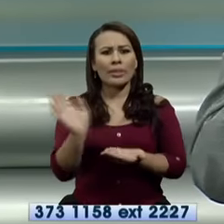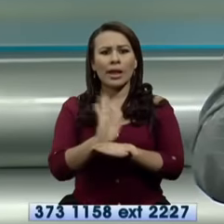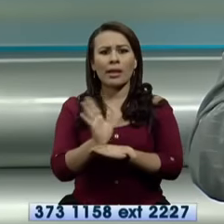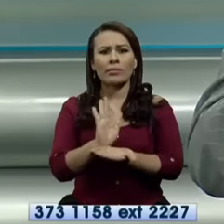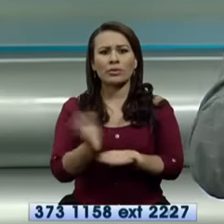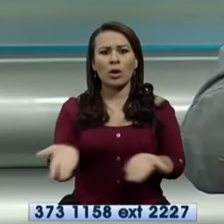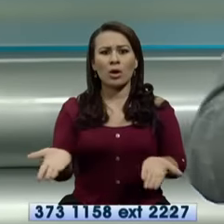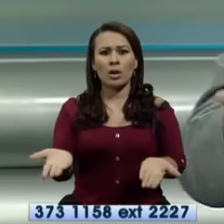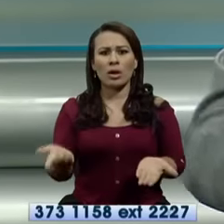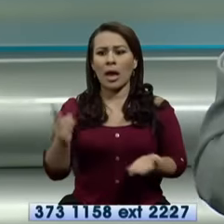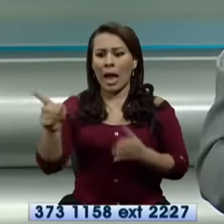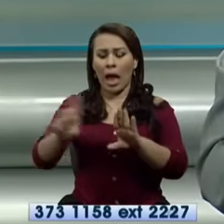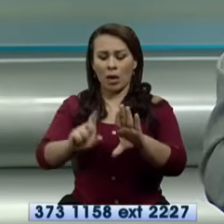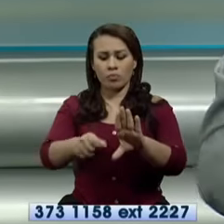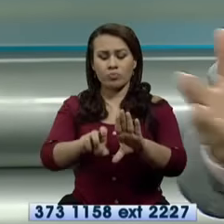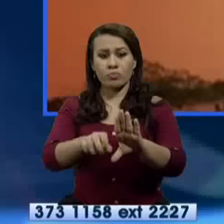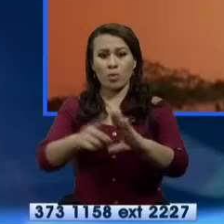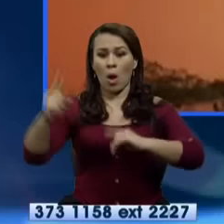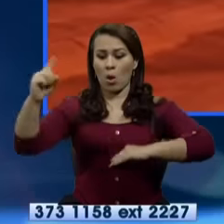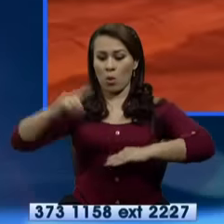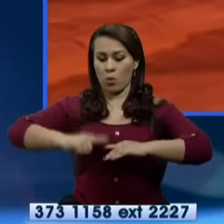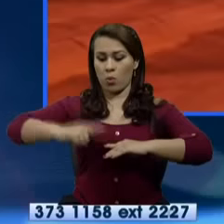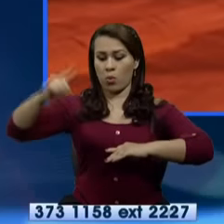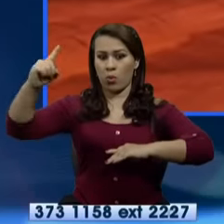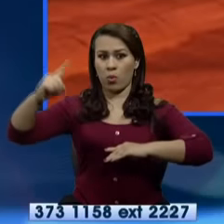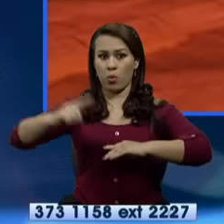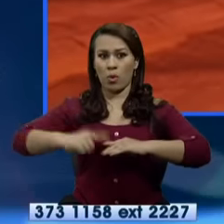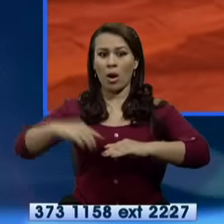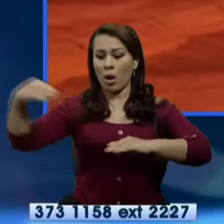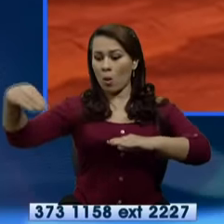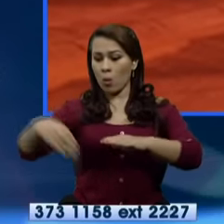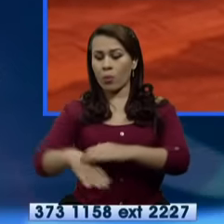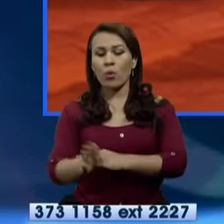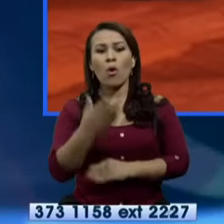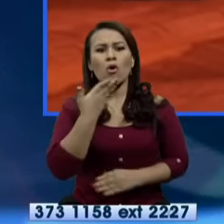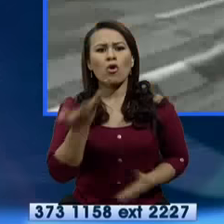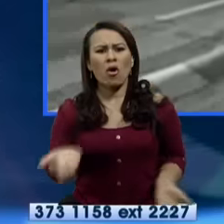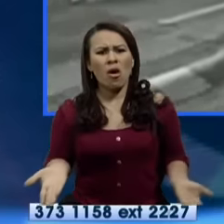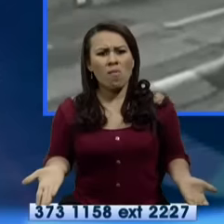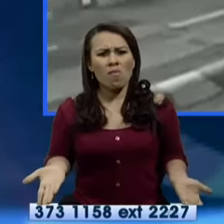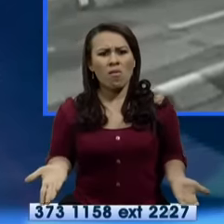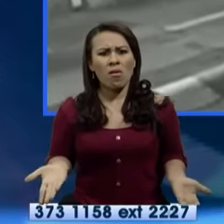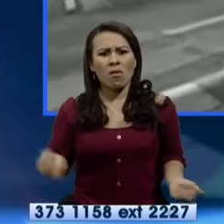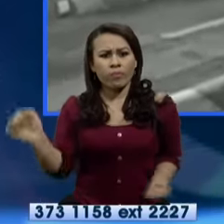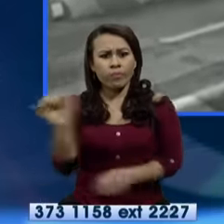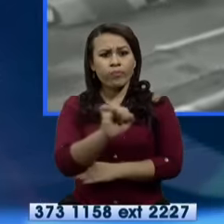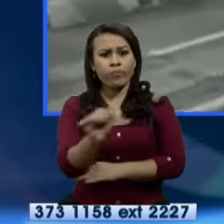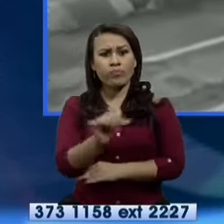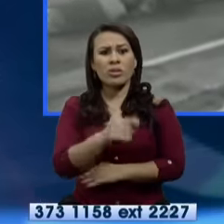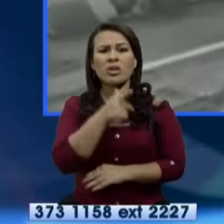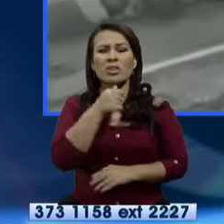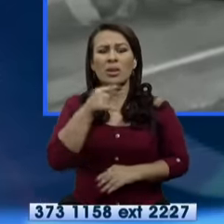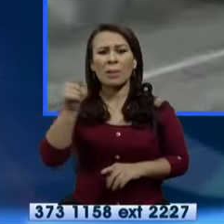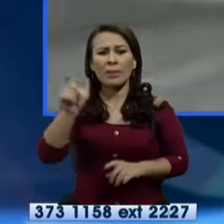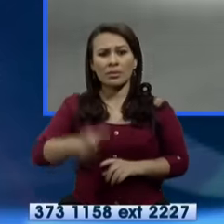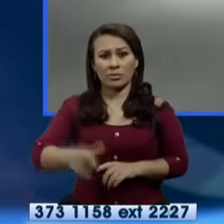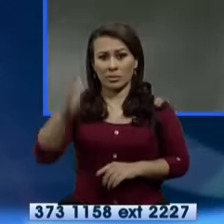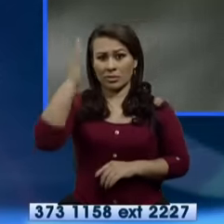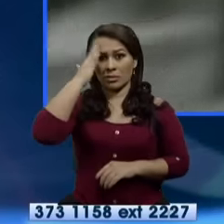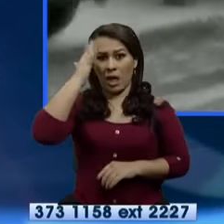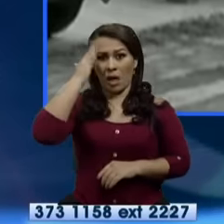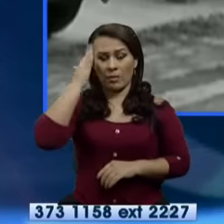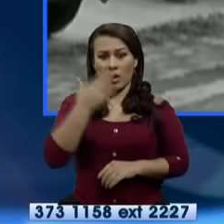por ninguna de las garitas salieron las cosas son Magos sí son topos son